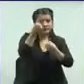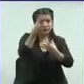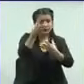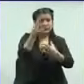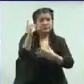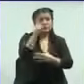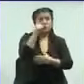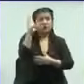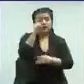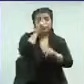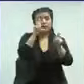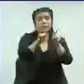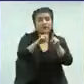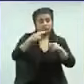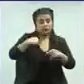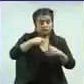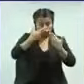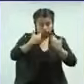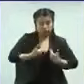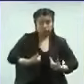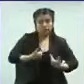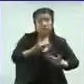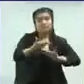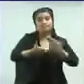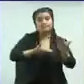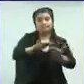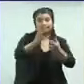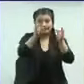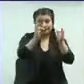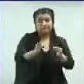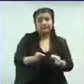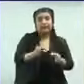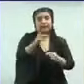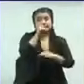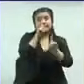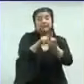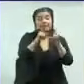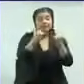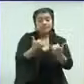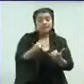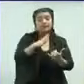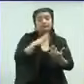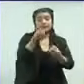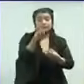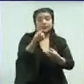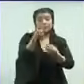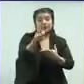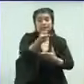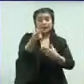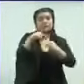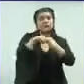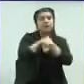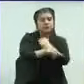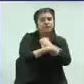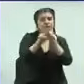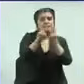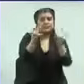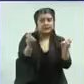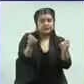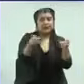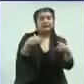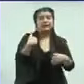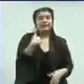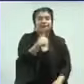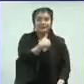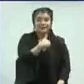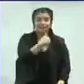que estamos disponibles y también tenemos la información que les hemos compartido para poder profundizar más en la cartera.